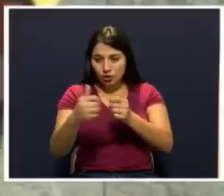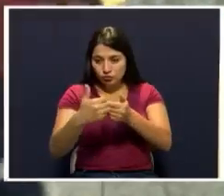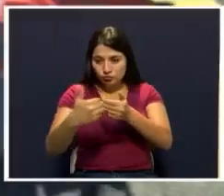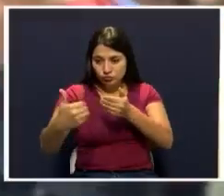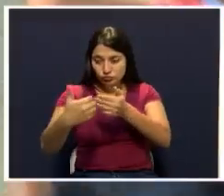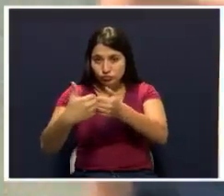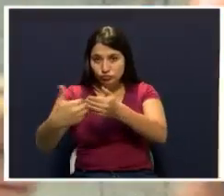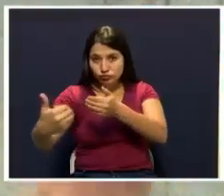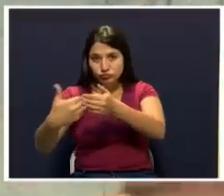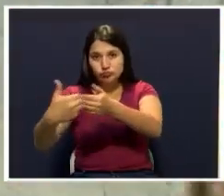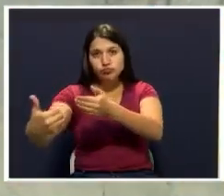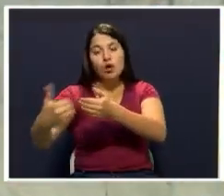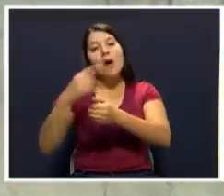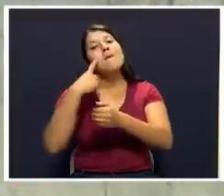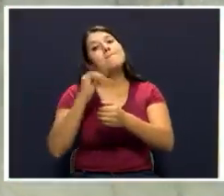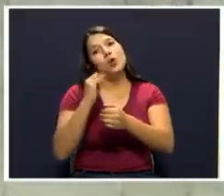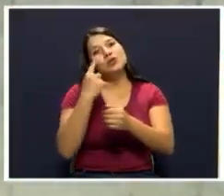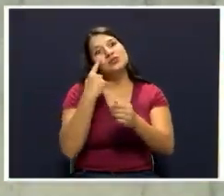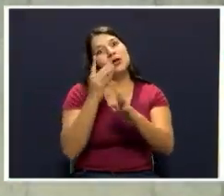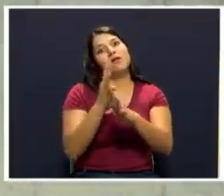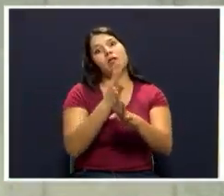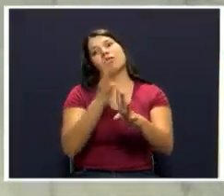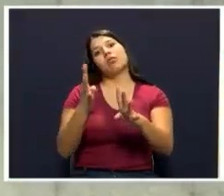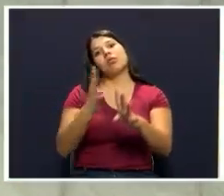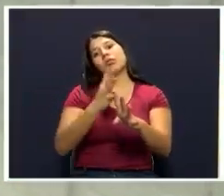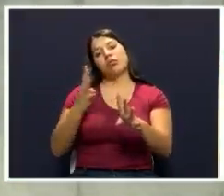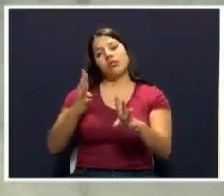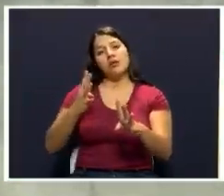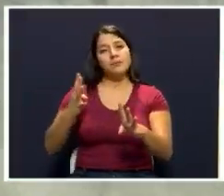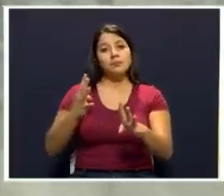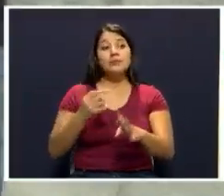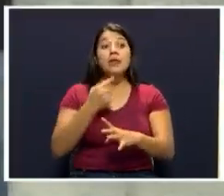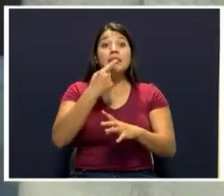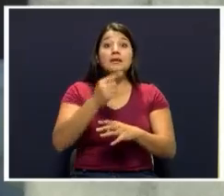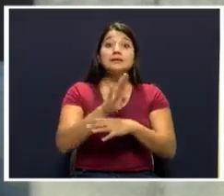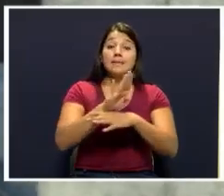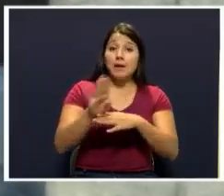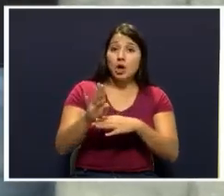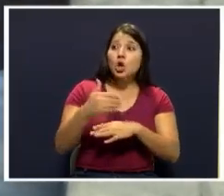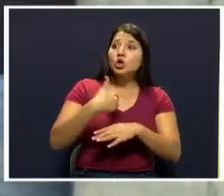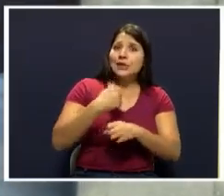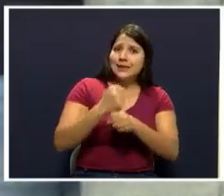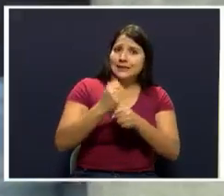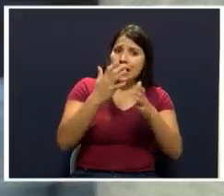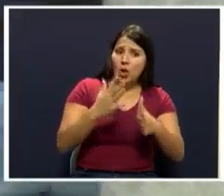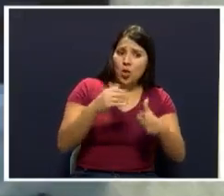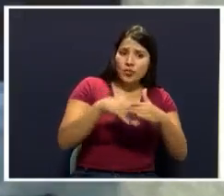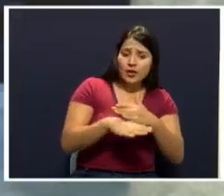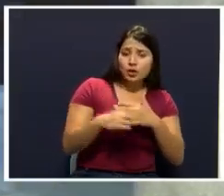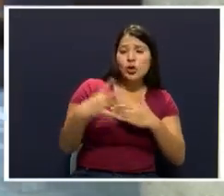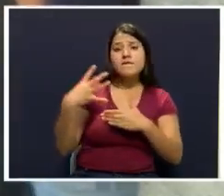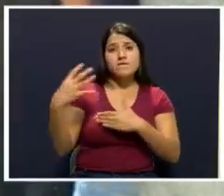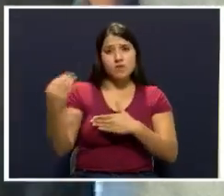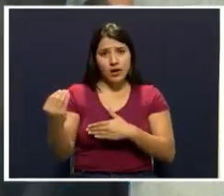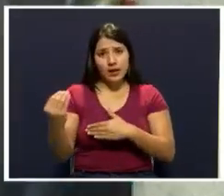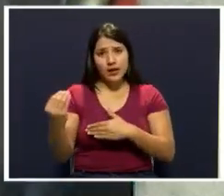las filas se ven más largas. En la entidad aseguran que tienen personal dentro y fuera del